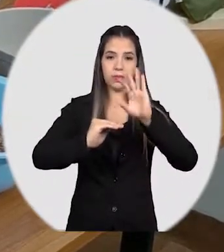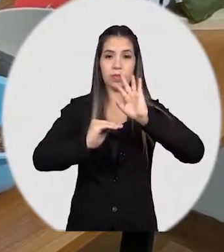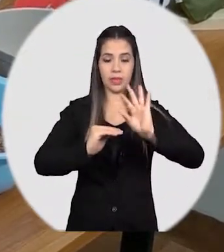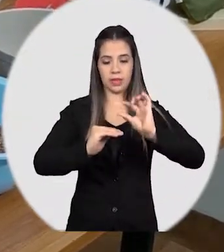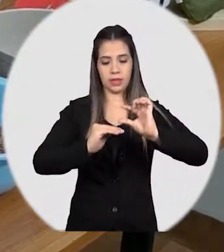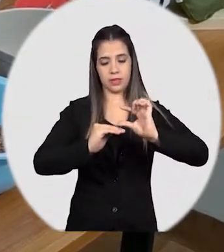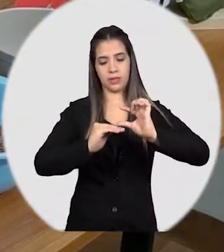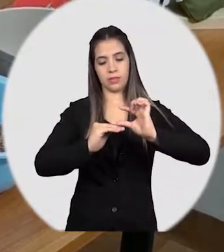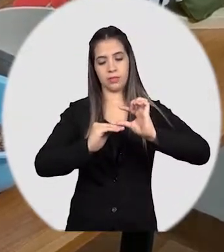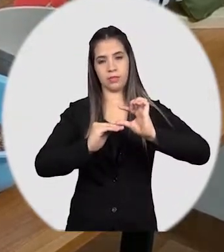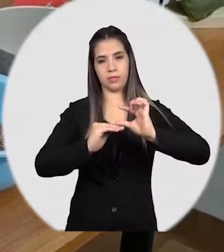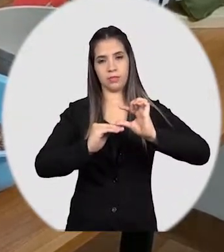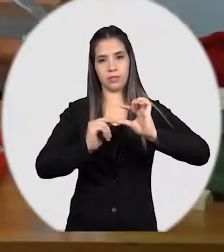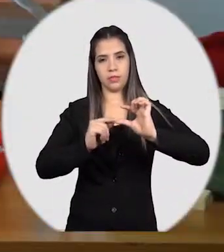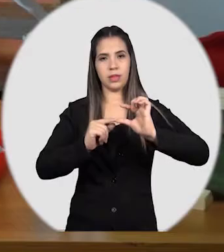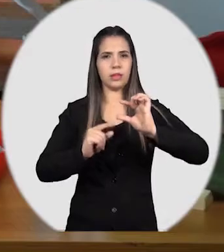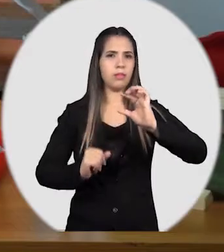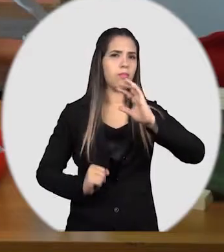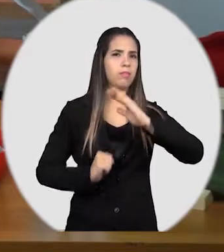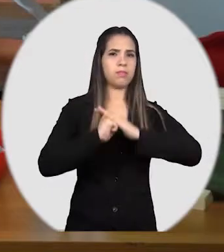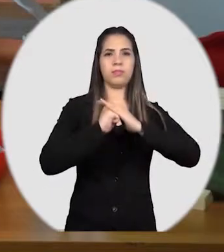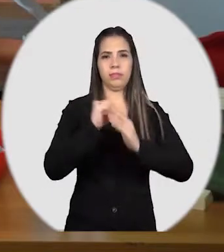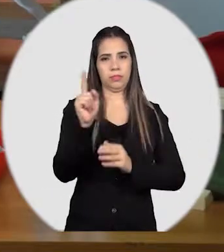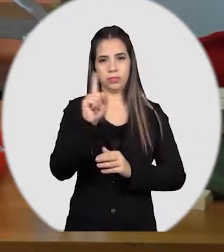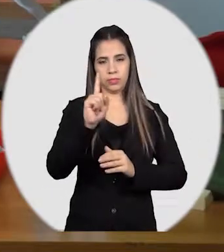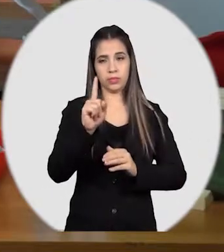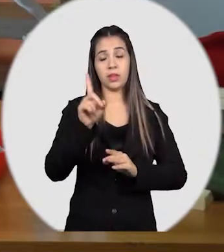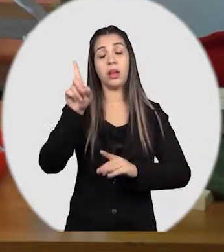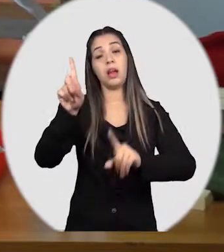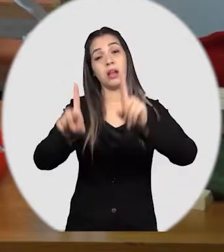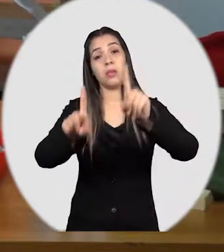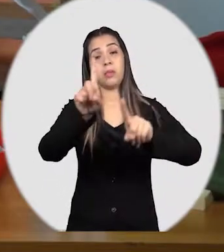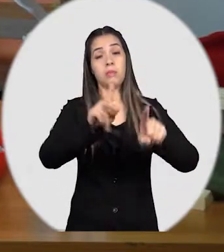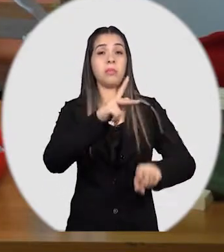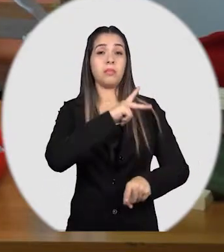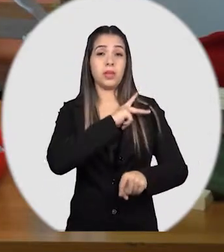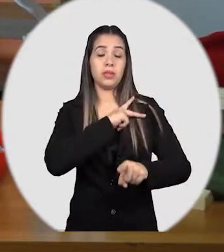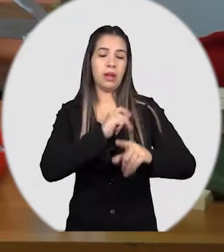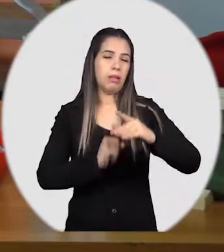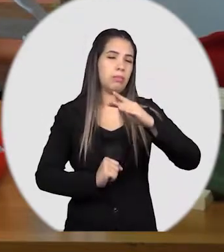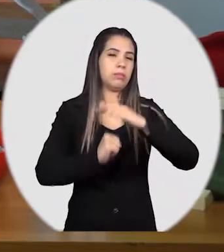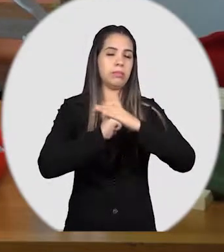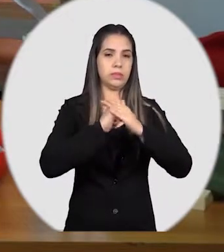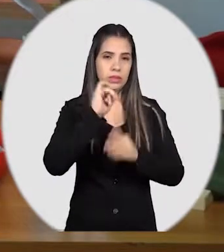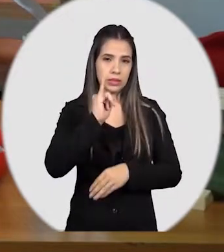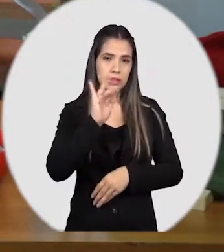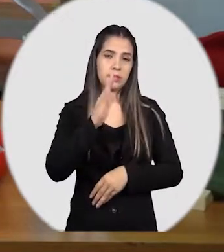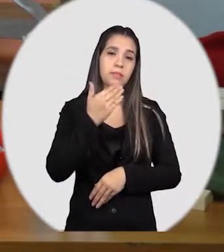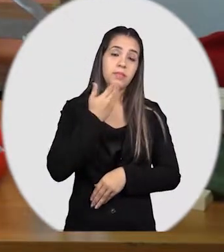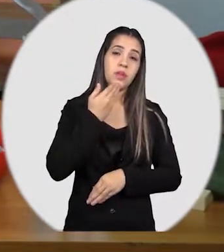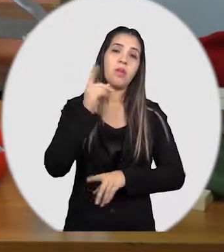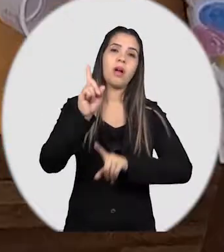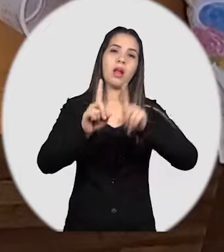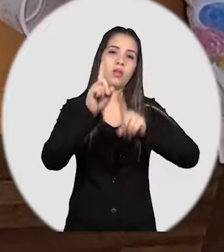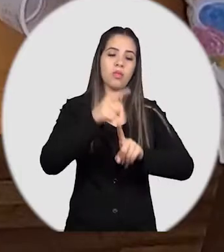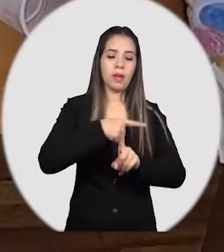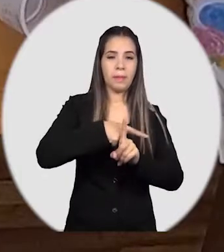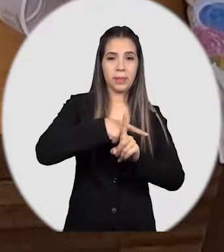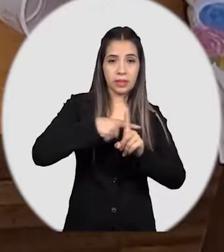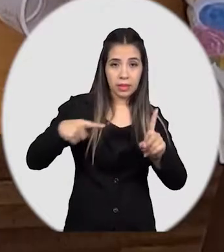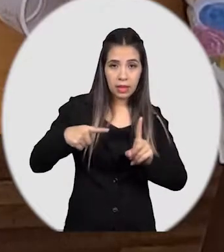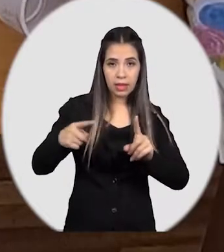tope. Hay personas que realmente quieren al tope, hay algunos que quieren media carga y